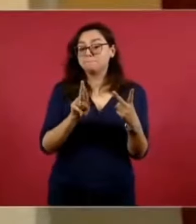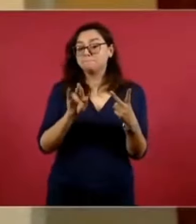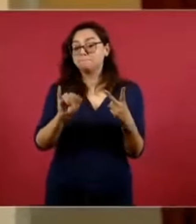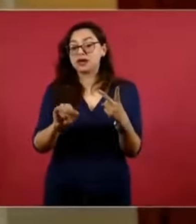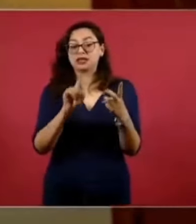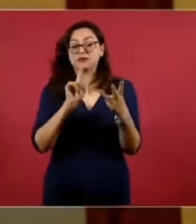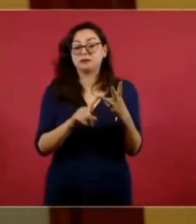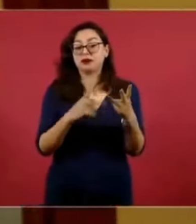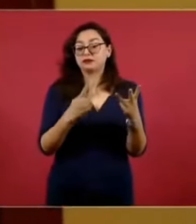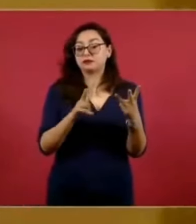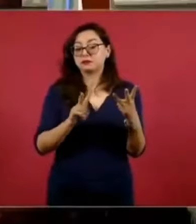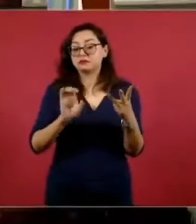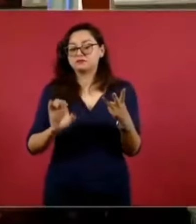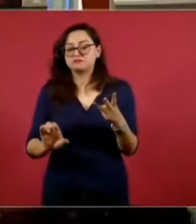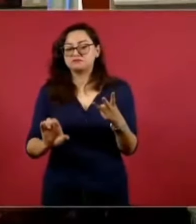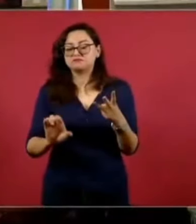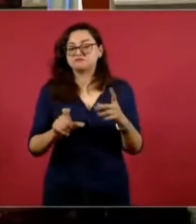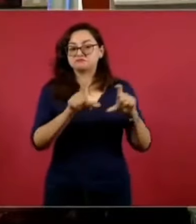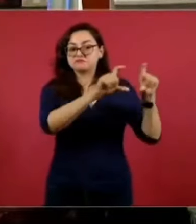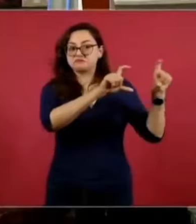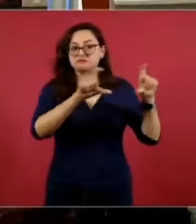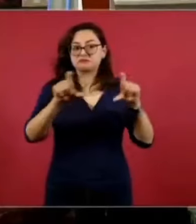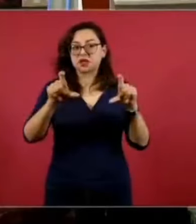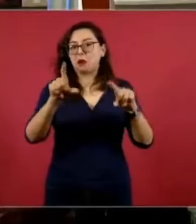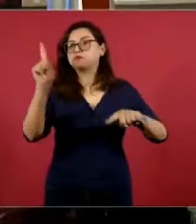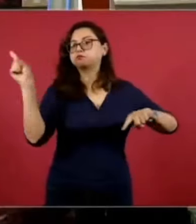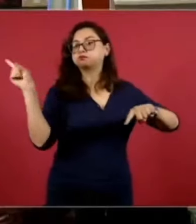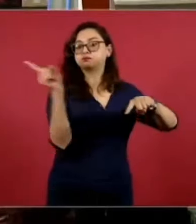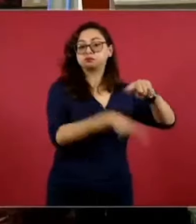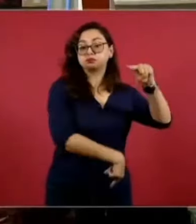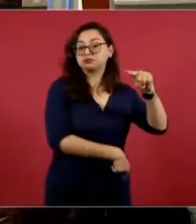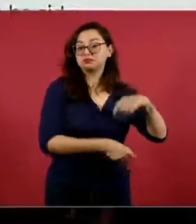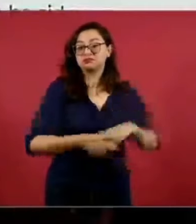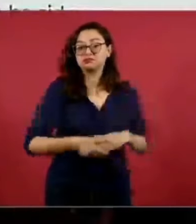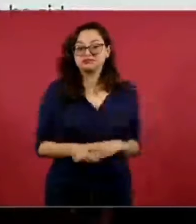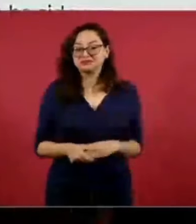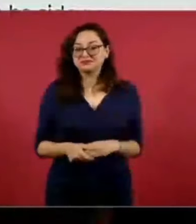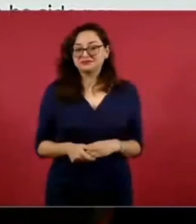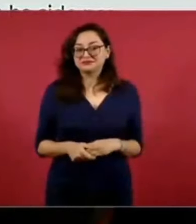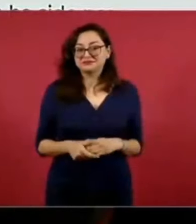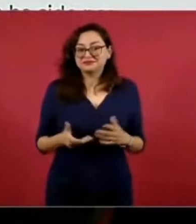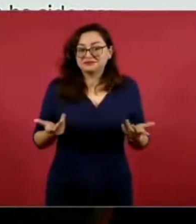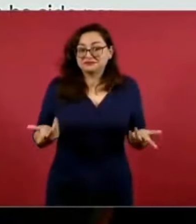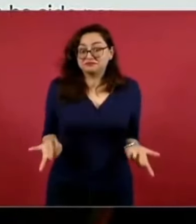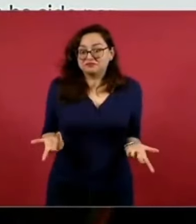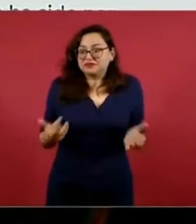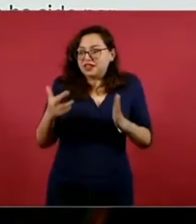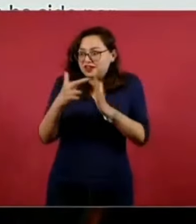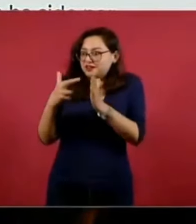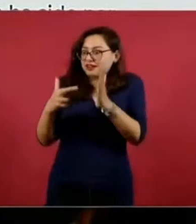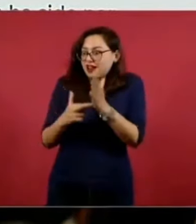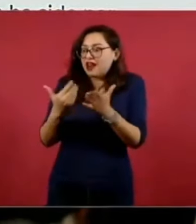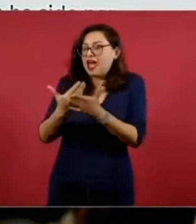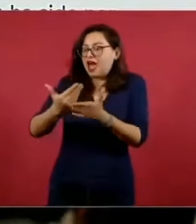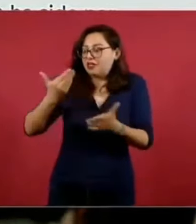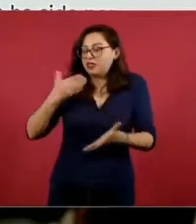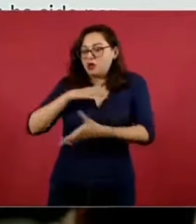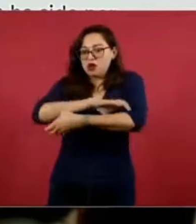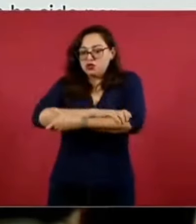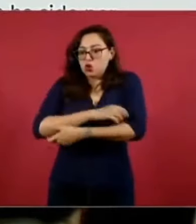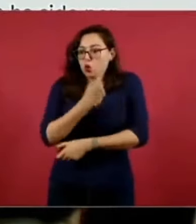este párrafo cuarto del artículo 59 a que era la regla sobre las